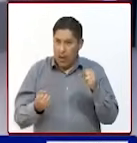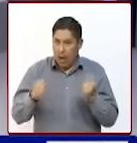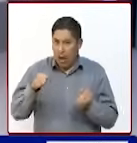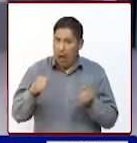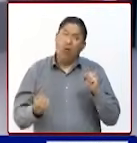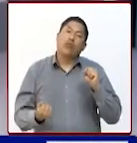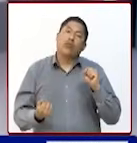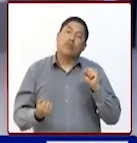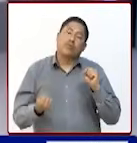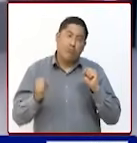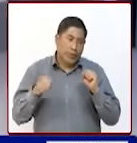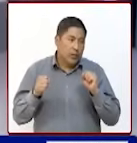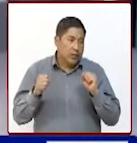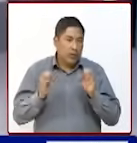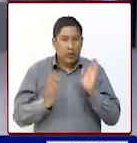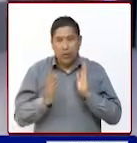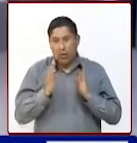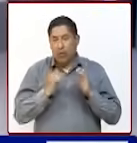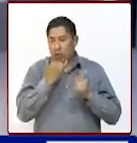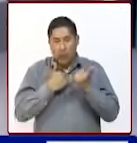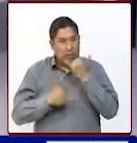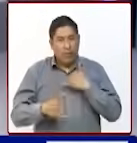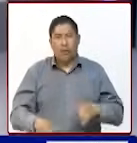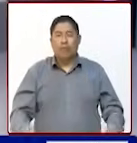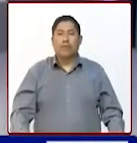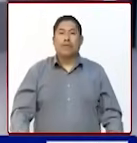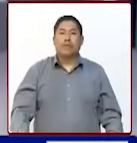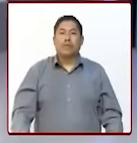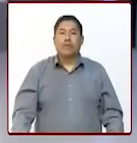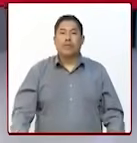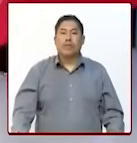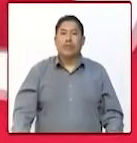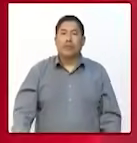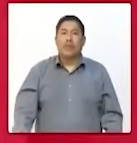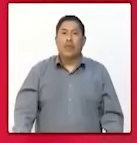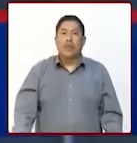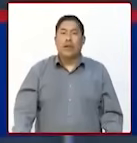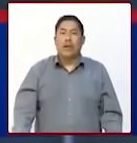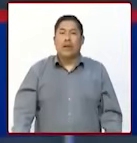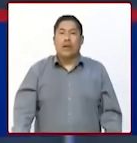que tengan también su autorización ante cualquier emergencia.